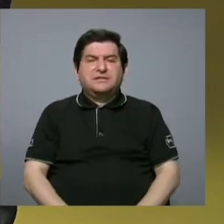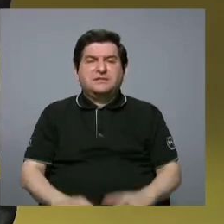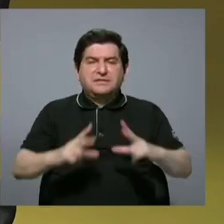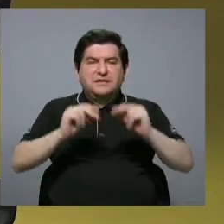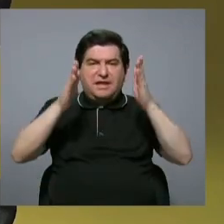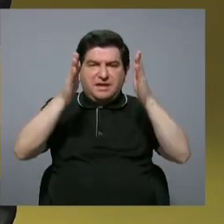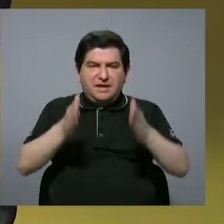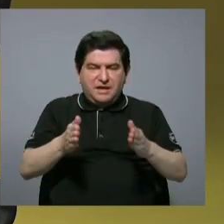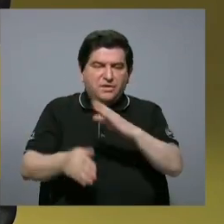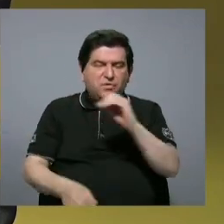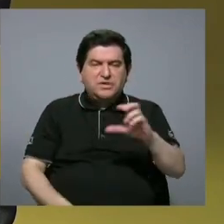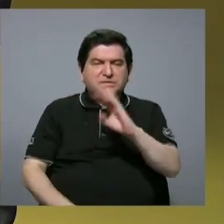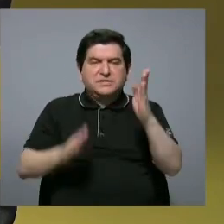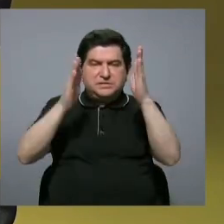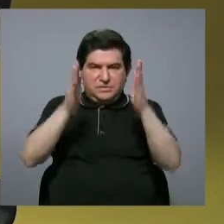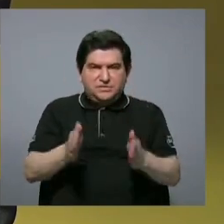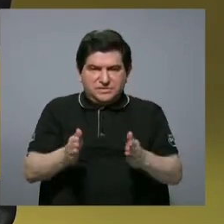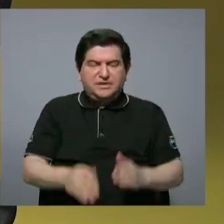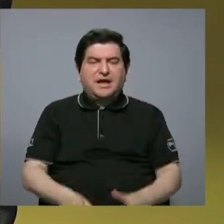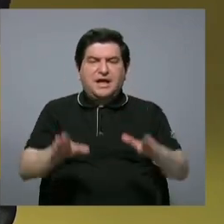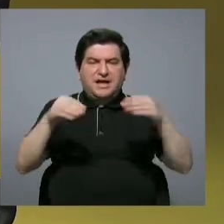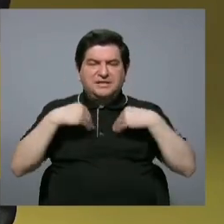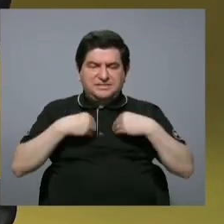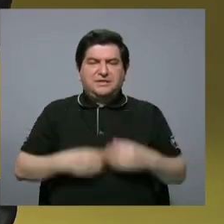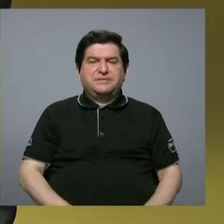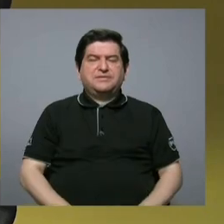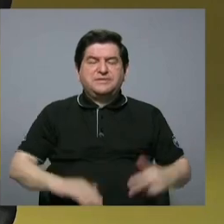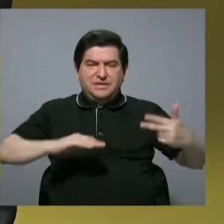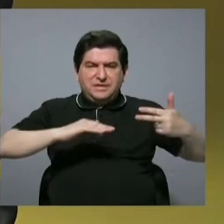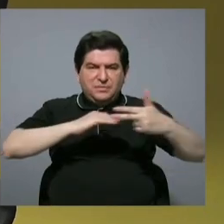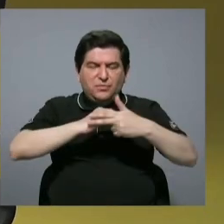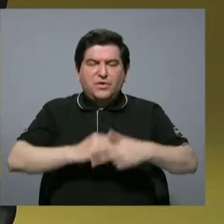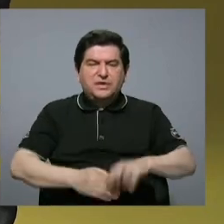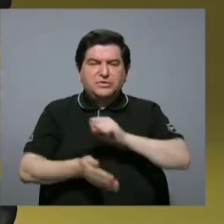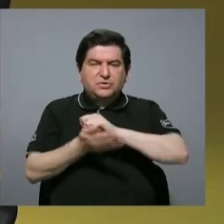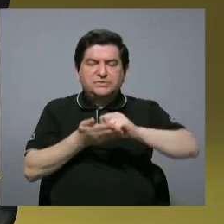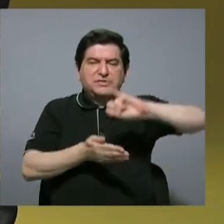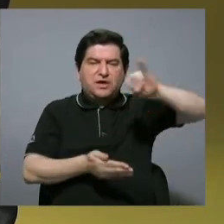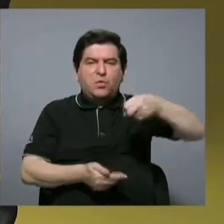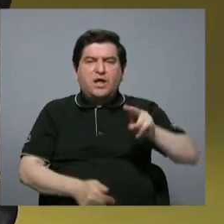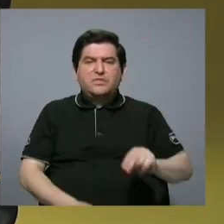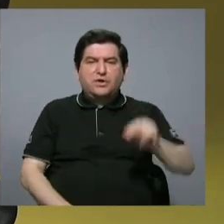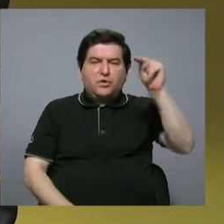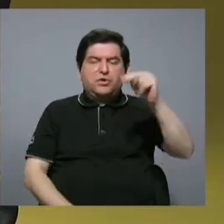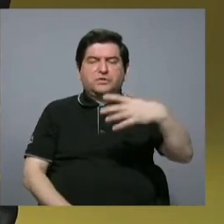y costarricenses reconocen que el puerto de San Juan del Norte es propiedad